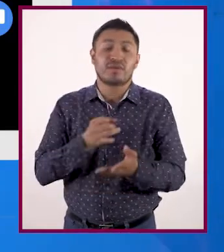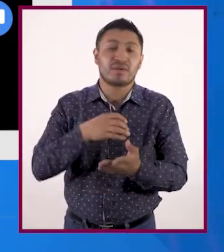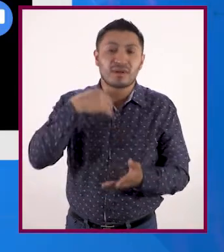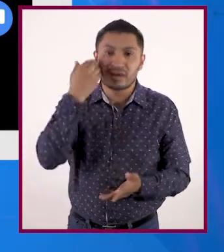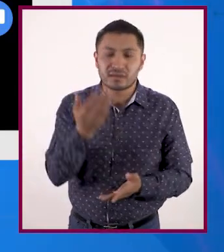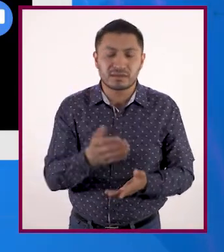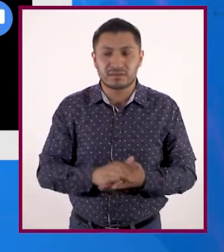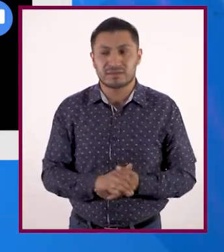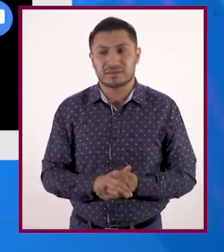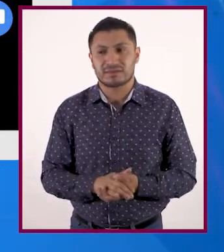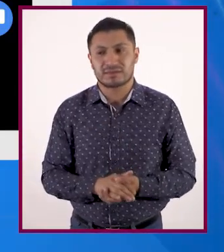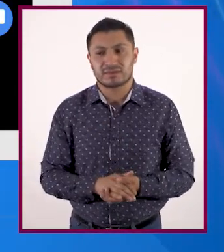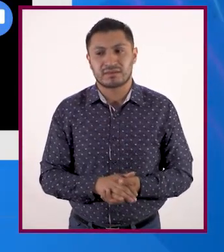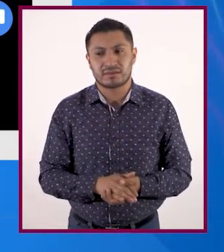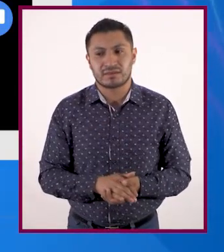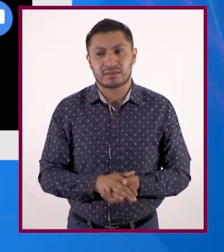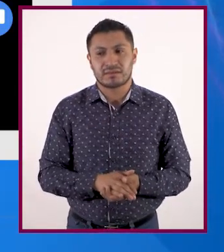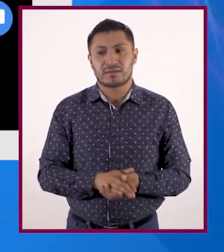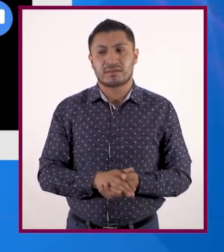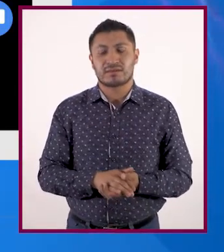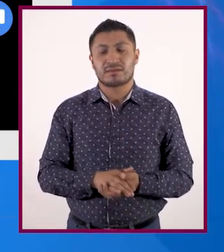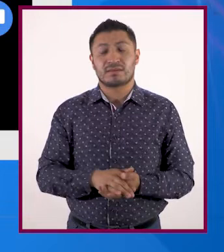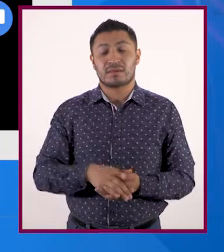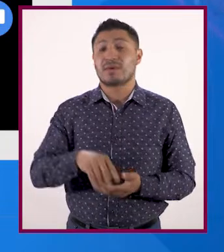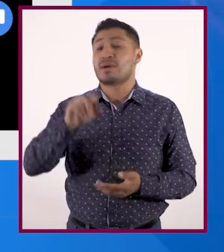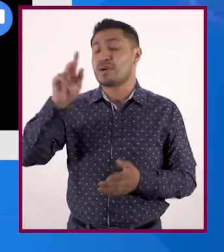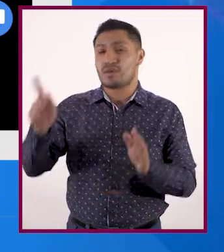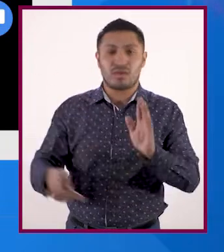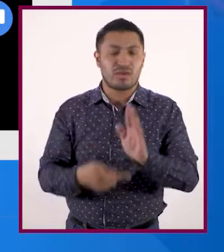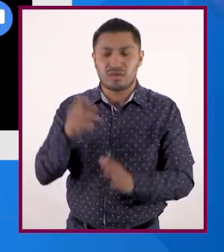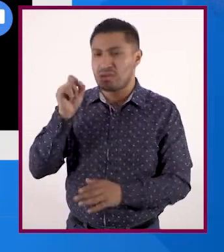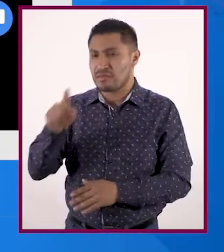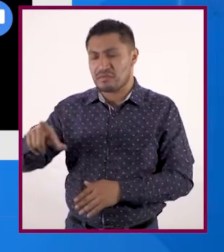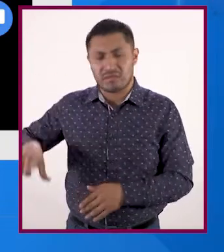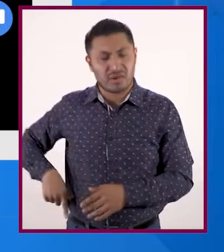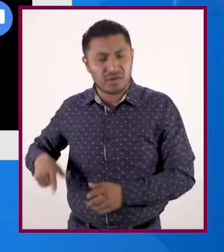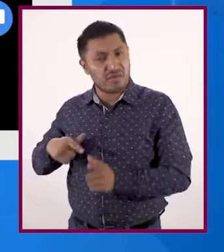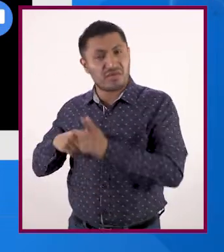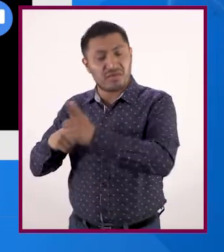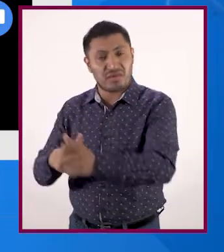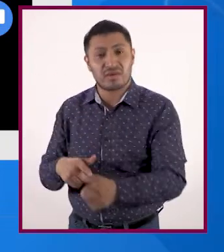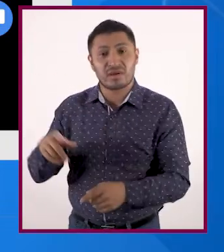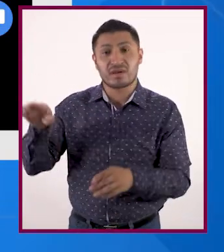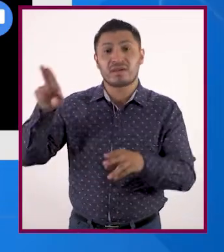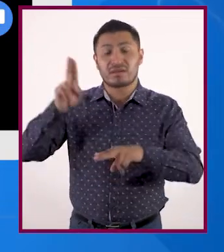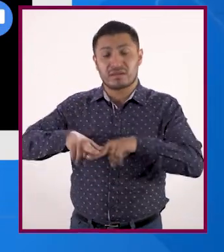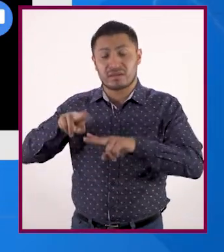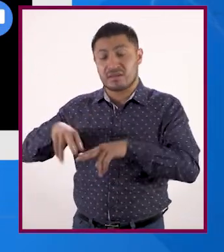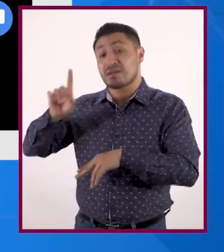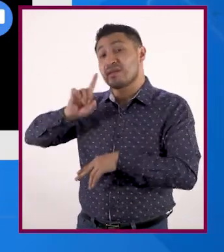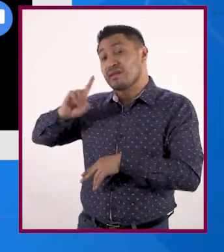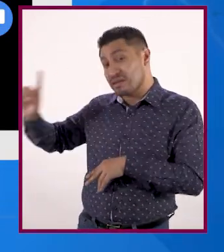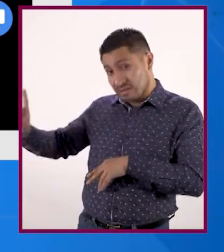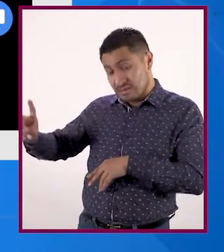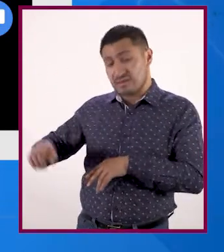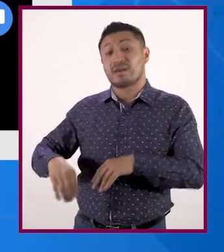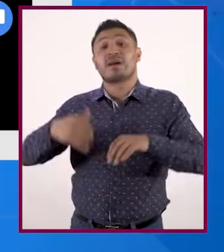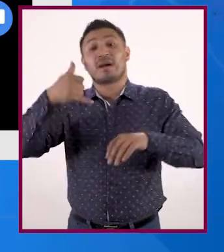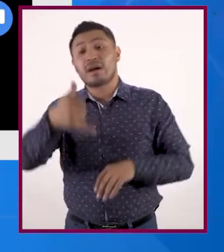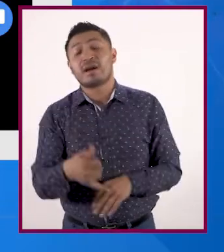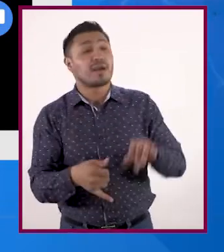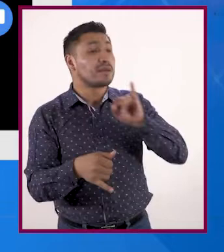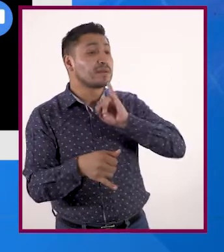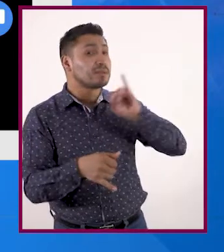tener precisamente nuevamente una monarquía se situaran precisamente del lado derecho y del lado izquierdo